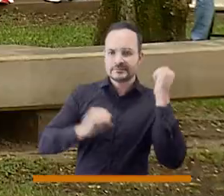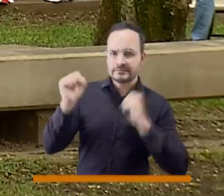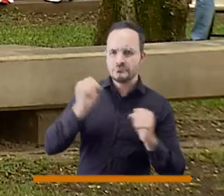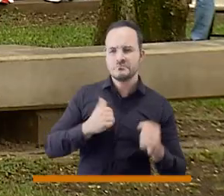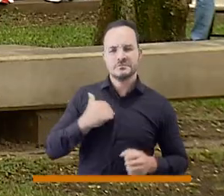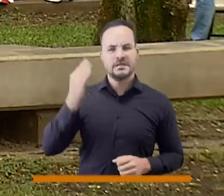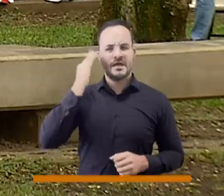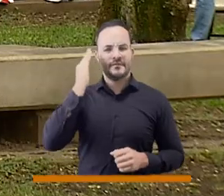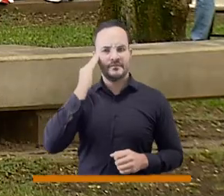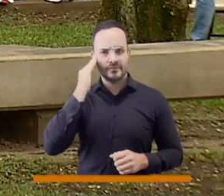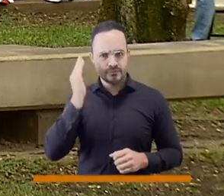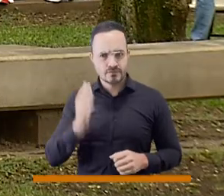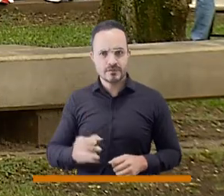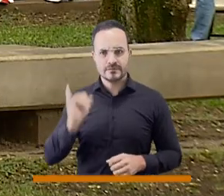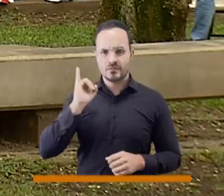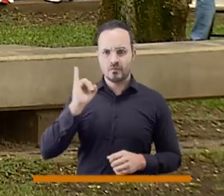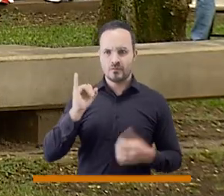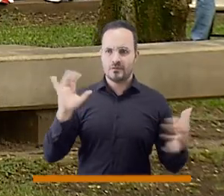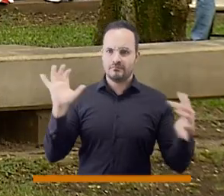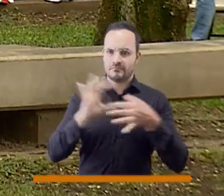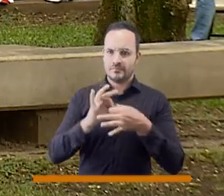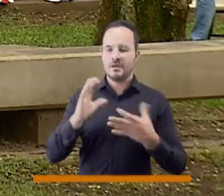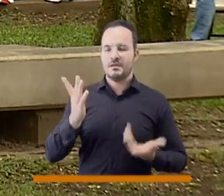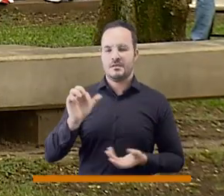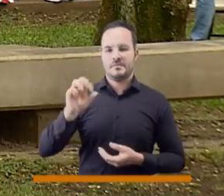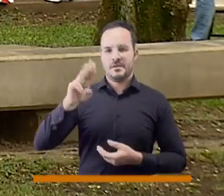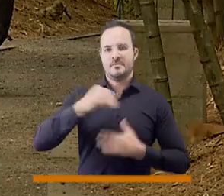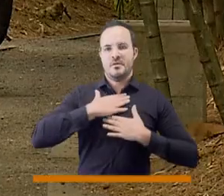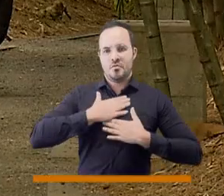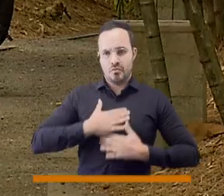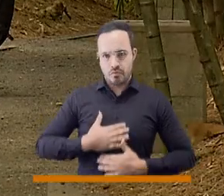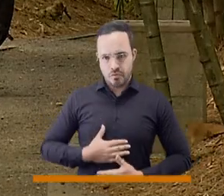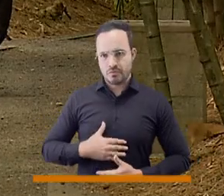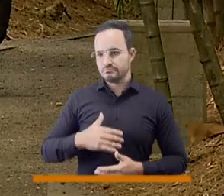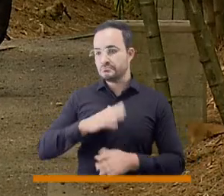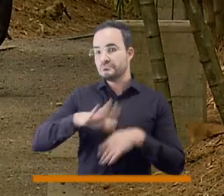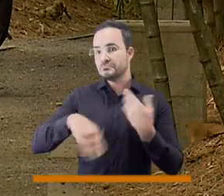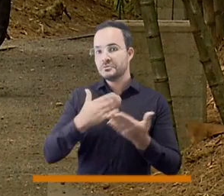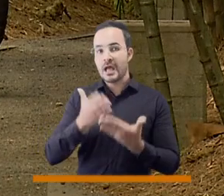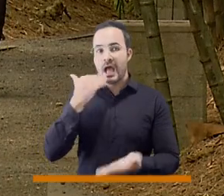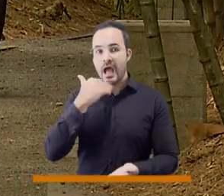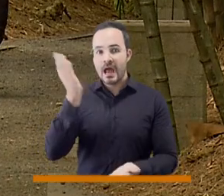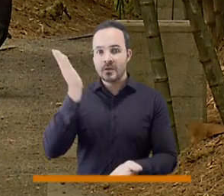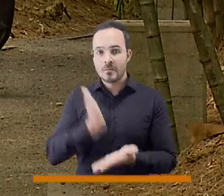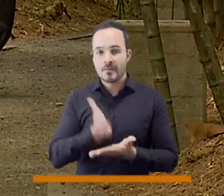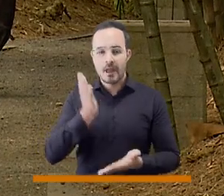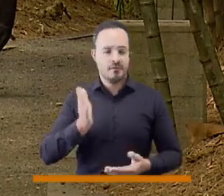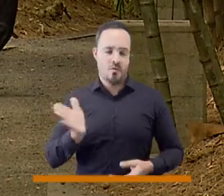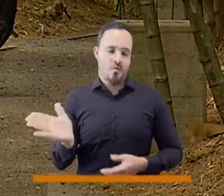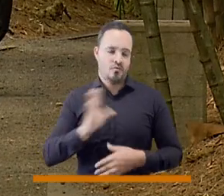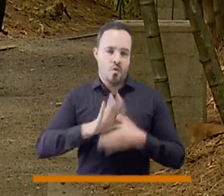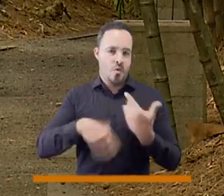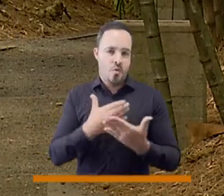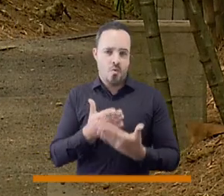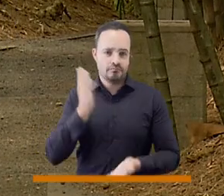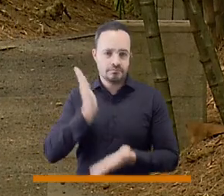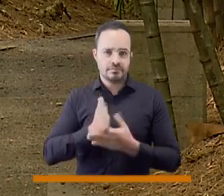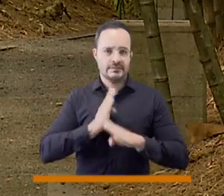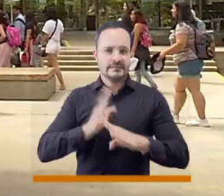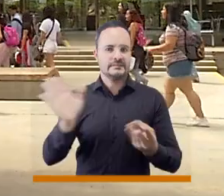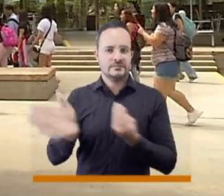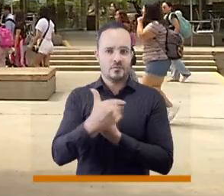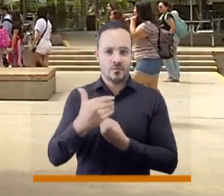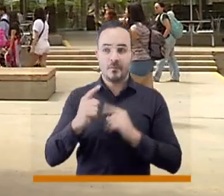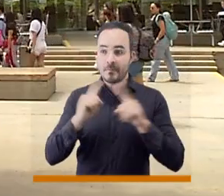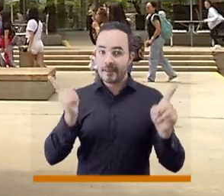los abordan, representante, pues supimos también, ya le fue adjudicada la póliza Todo Riesgo a EPM, sin embargo todavía falta mucho trecho